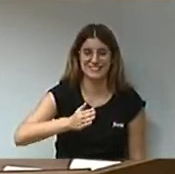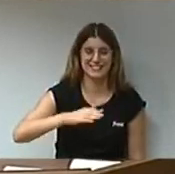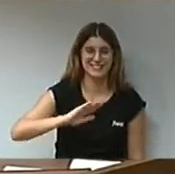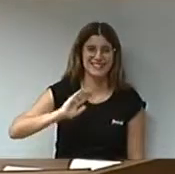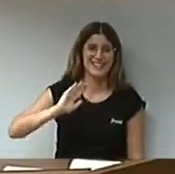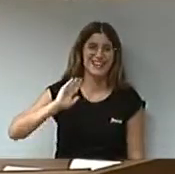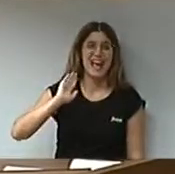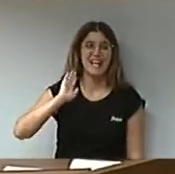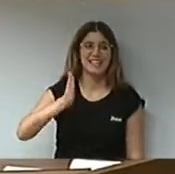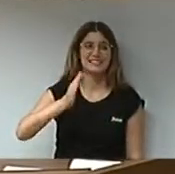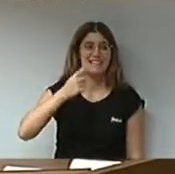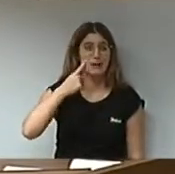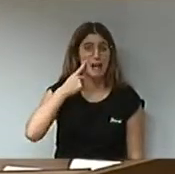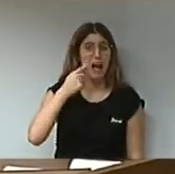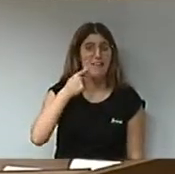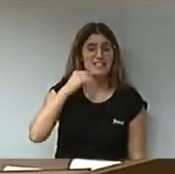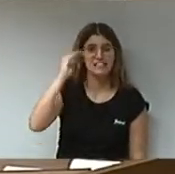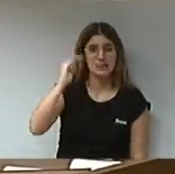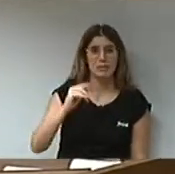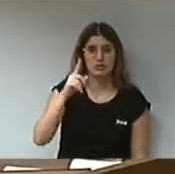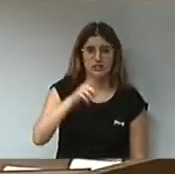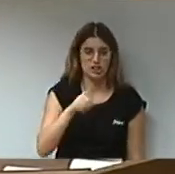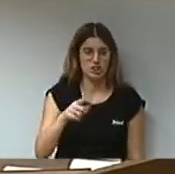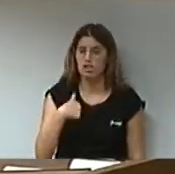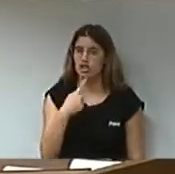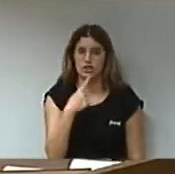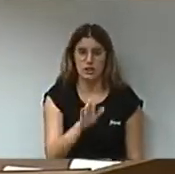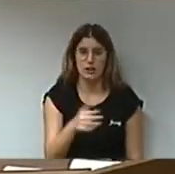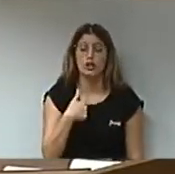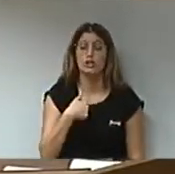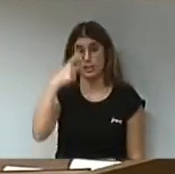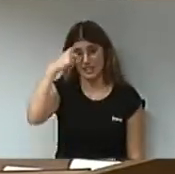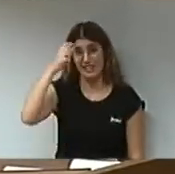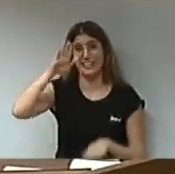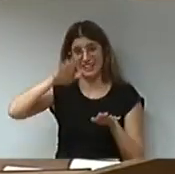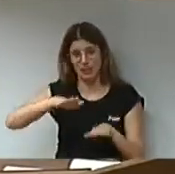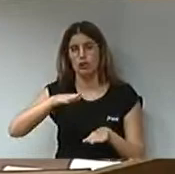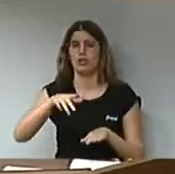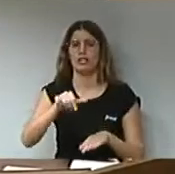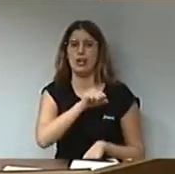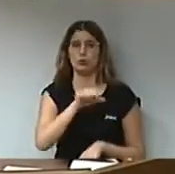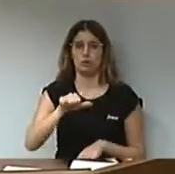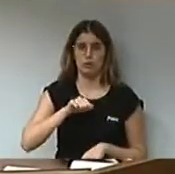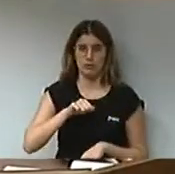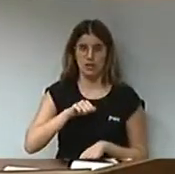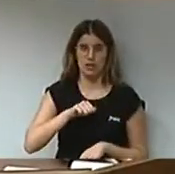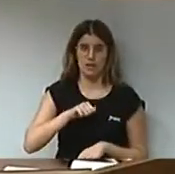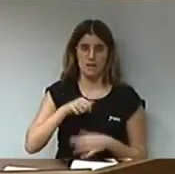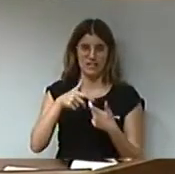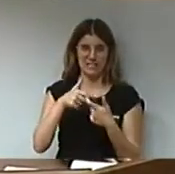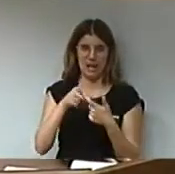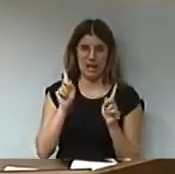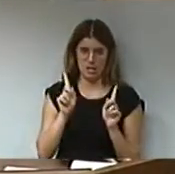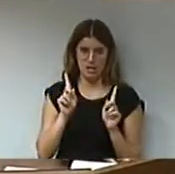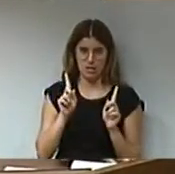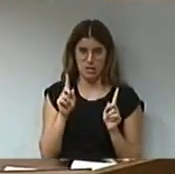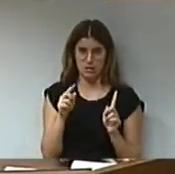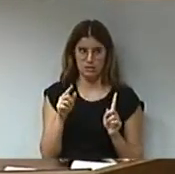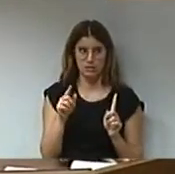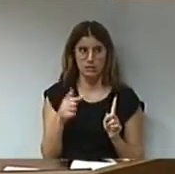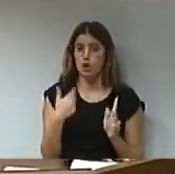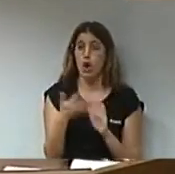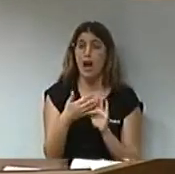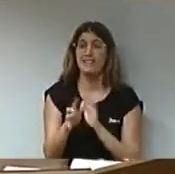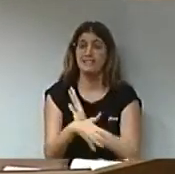viendo a ver si los míos me dejan bajar un poquito o no. No, yo creo en la autonomía fiscal, señor Puig. Lo digo otra vez. No me hable de